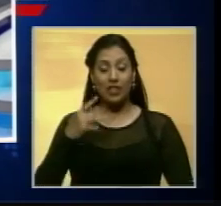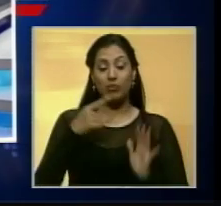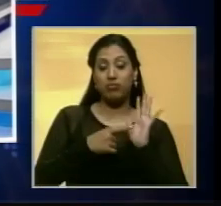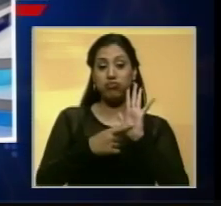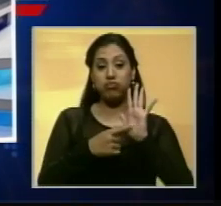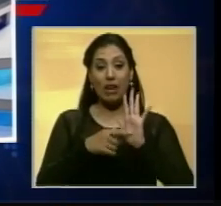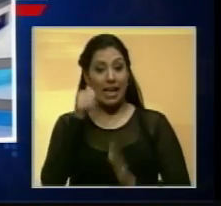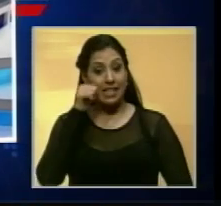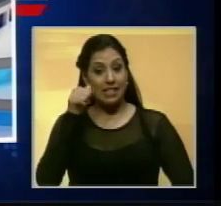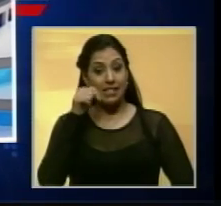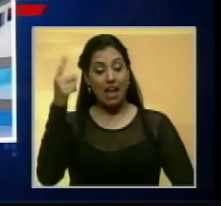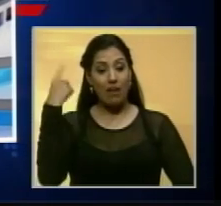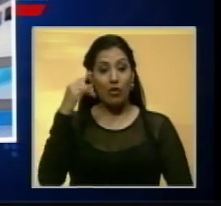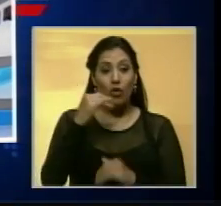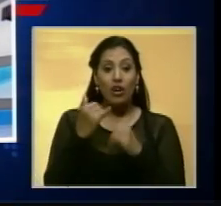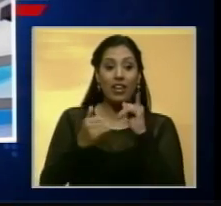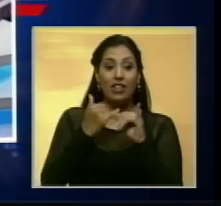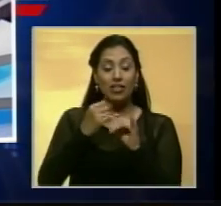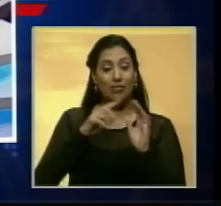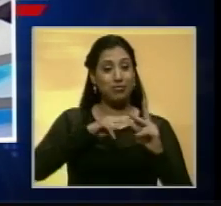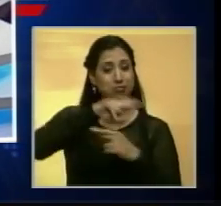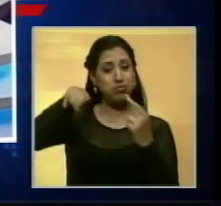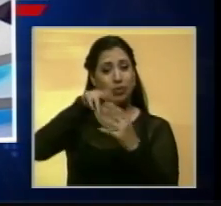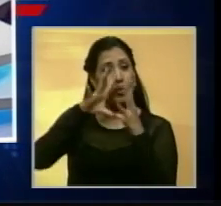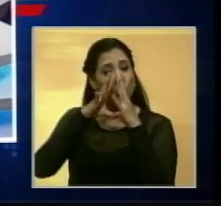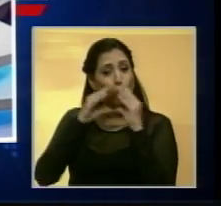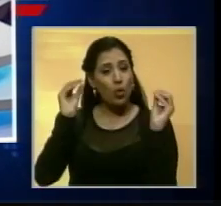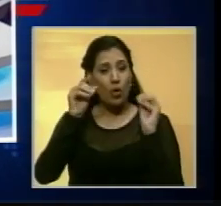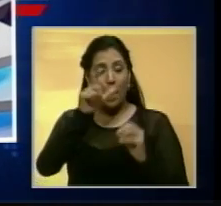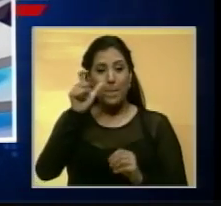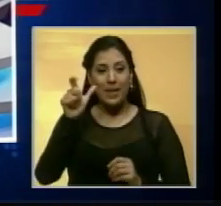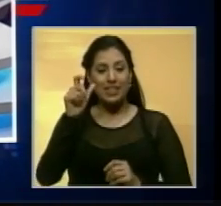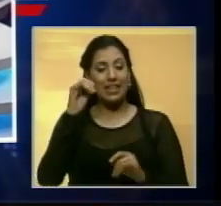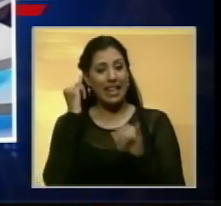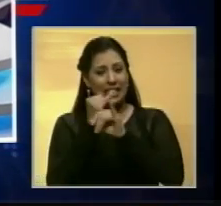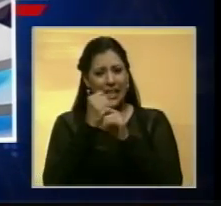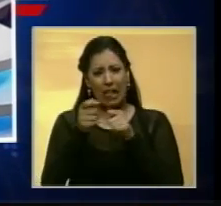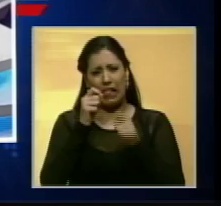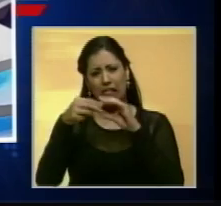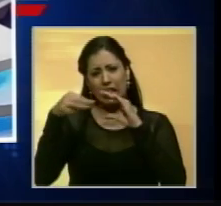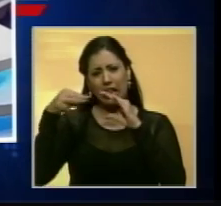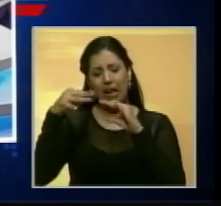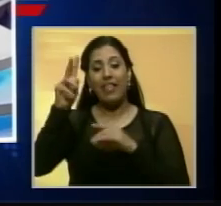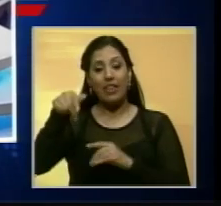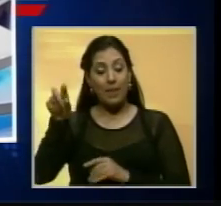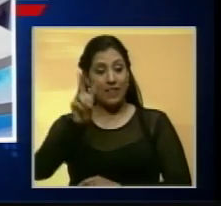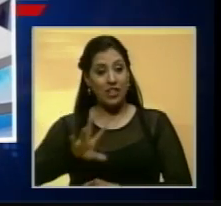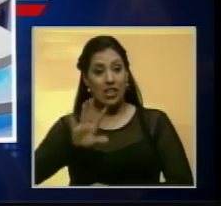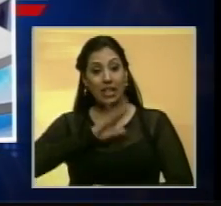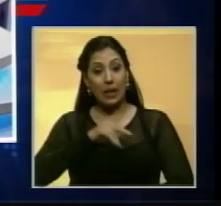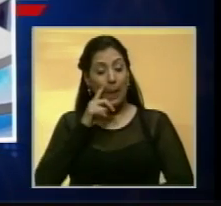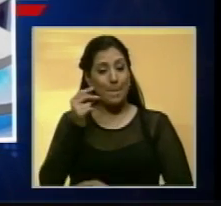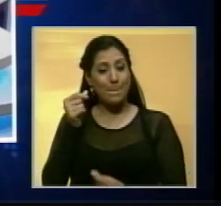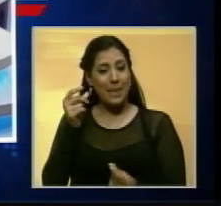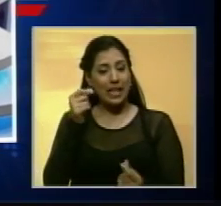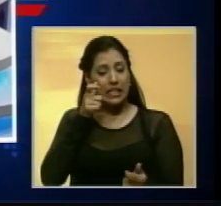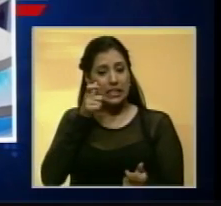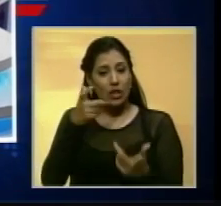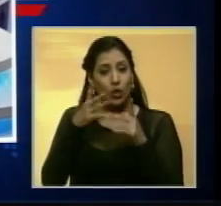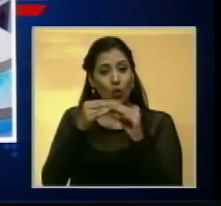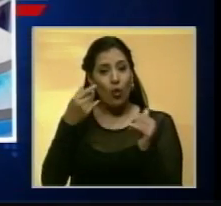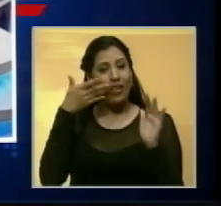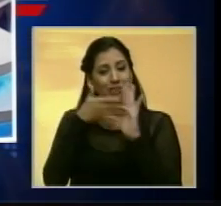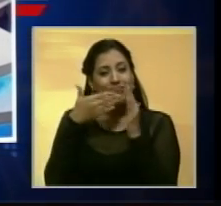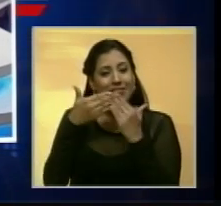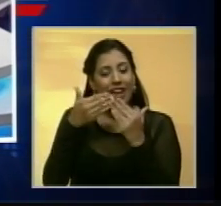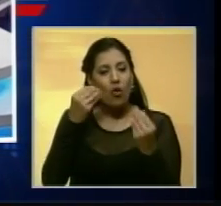lucieron este sábado en la gala interactiva que revolucionó no solamente las redes sociales, sino a toda Venezuela que estaba pendiente, siguiéndolas muy